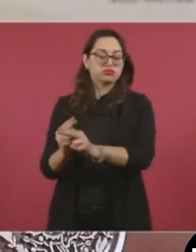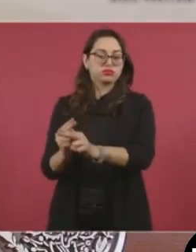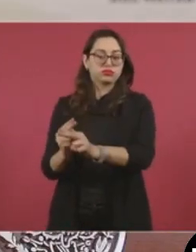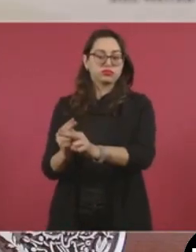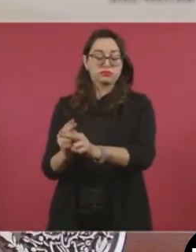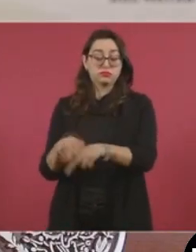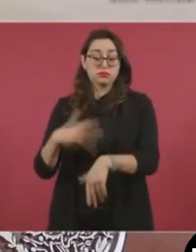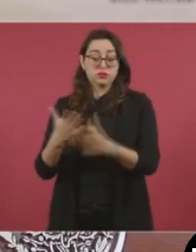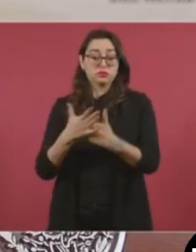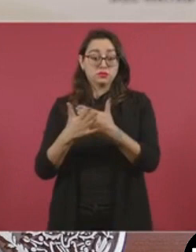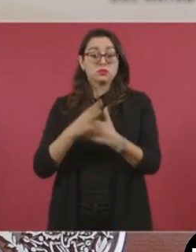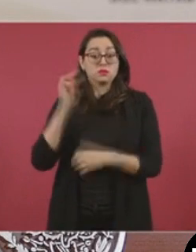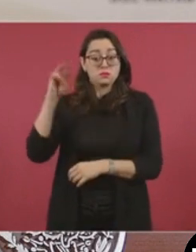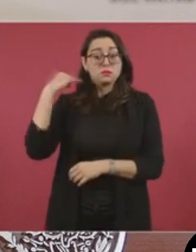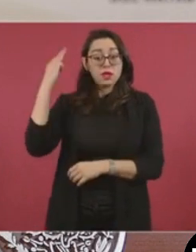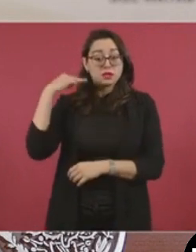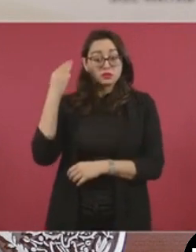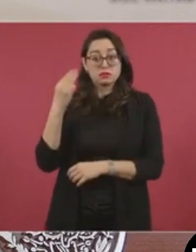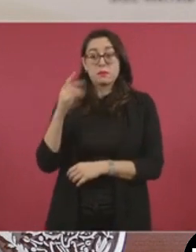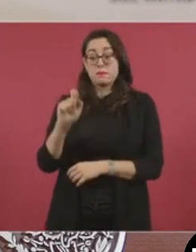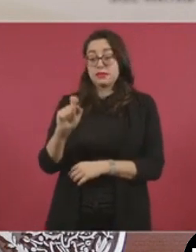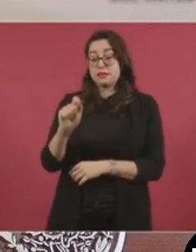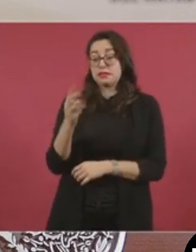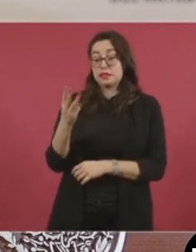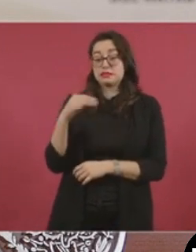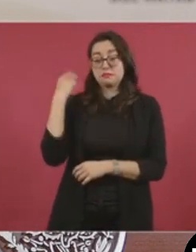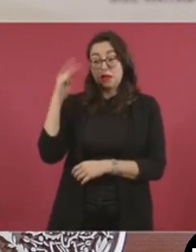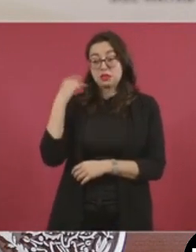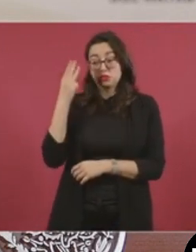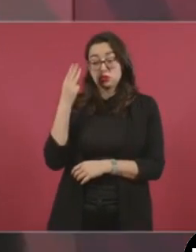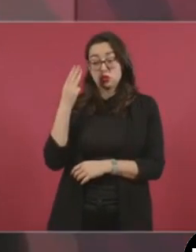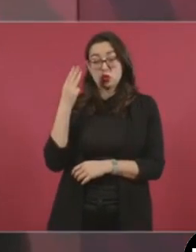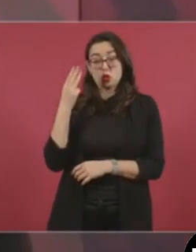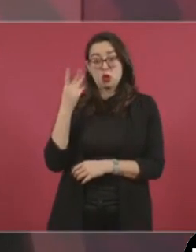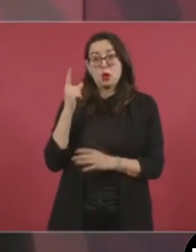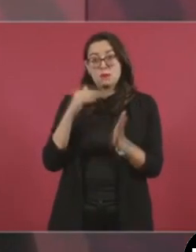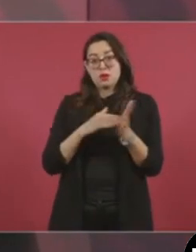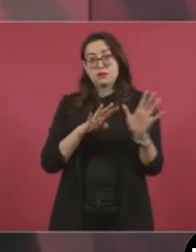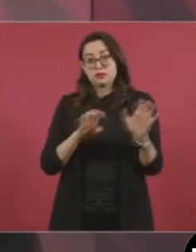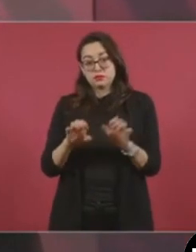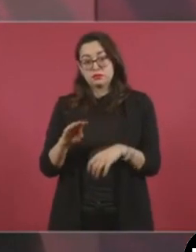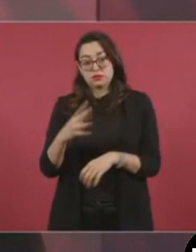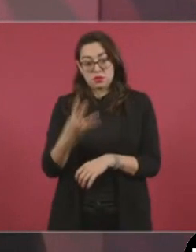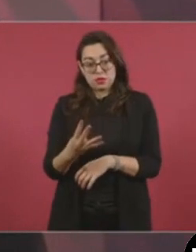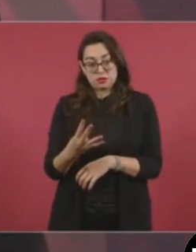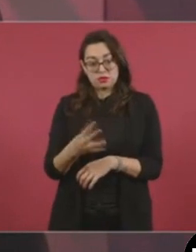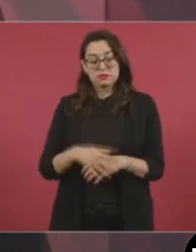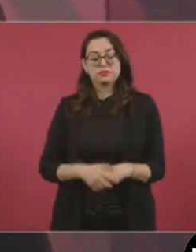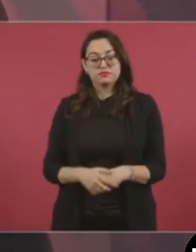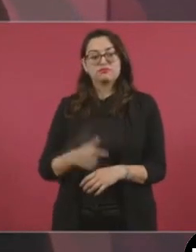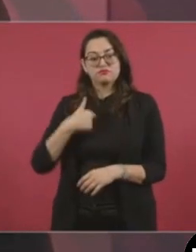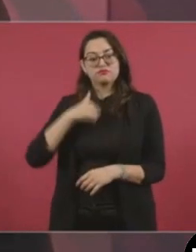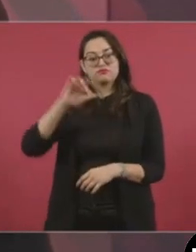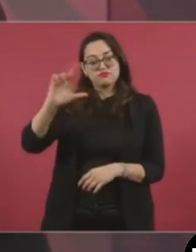en marzo, fue el 23 de marzo, porque yo recuerdo que cené con